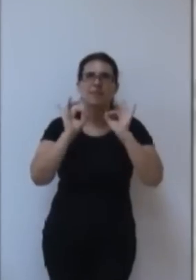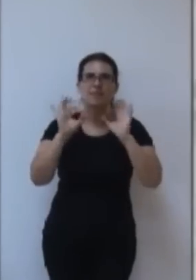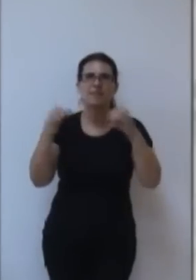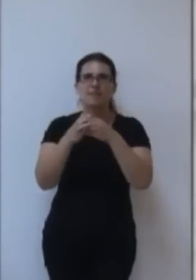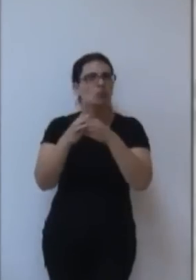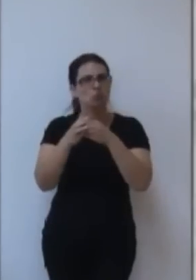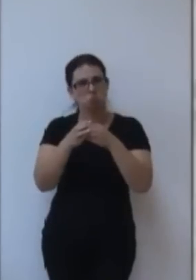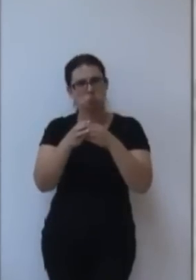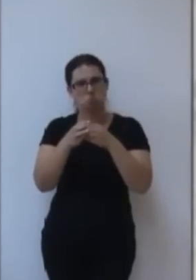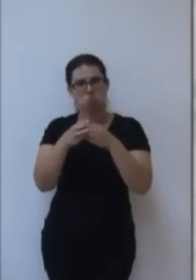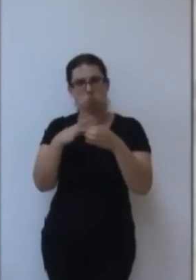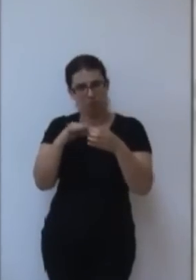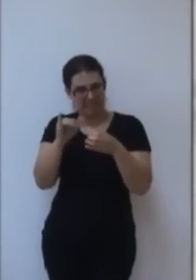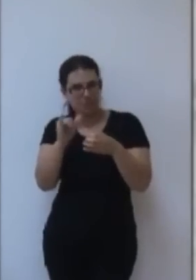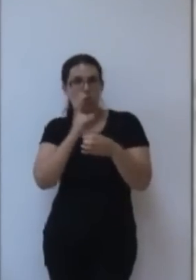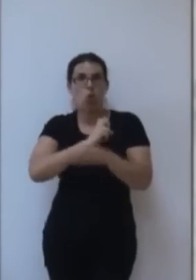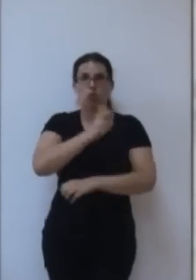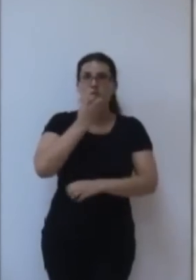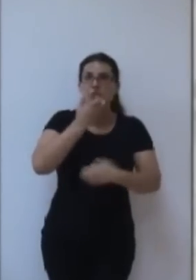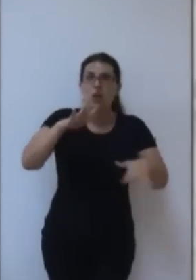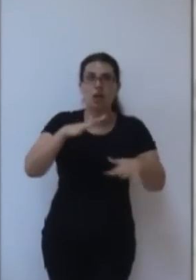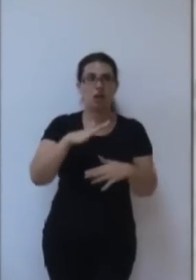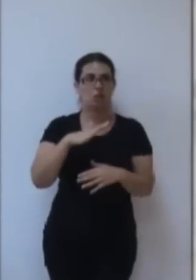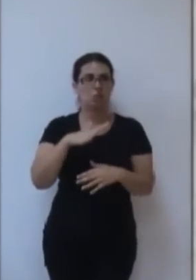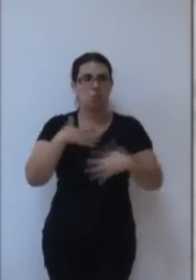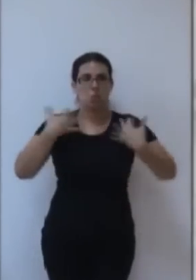muchas veces, ¿no? Sino que si viéramos igual de normal